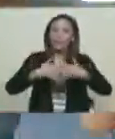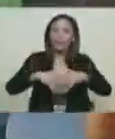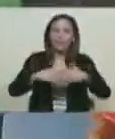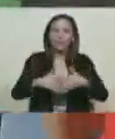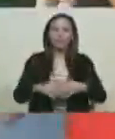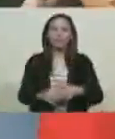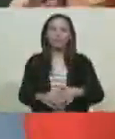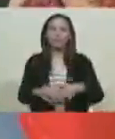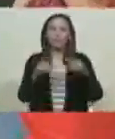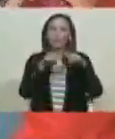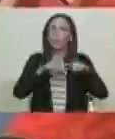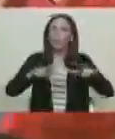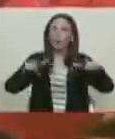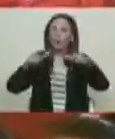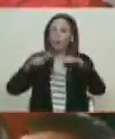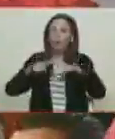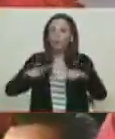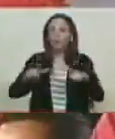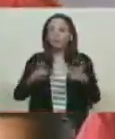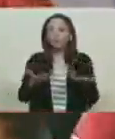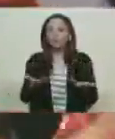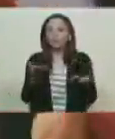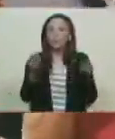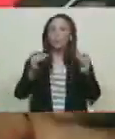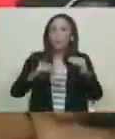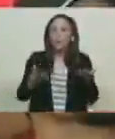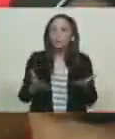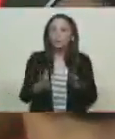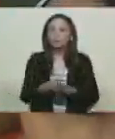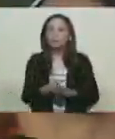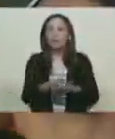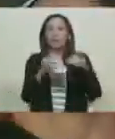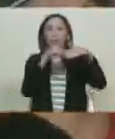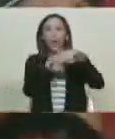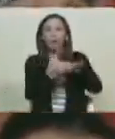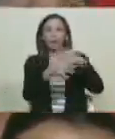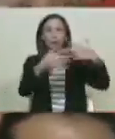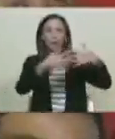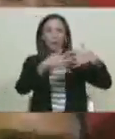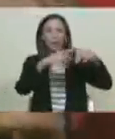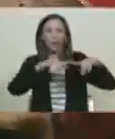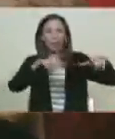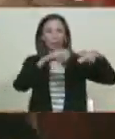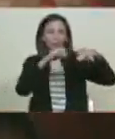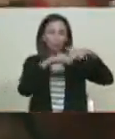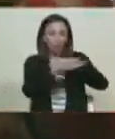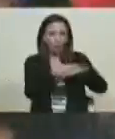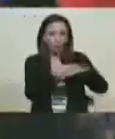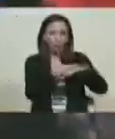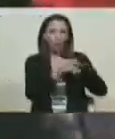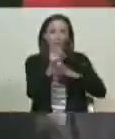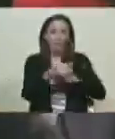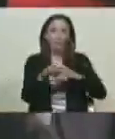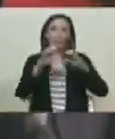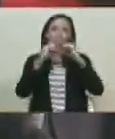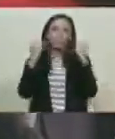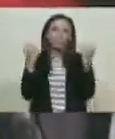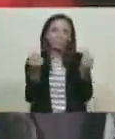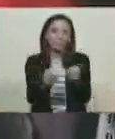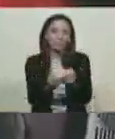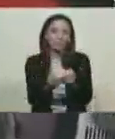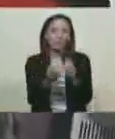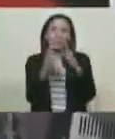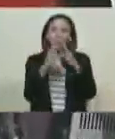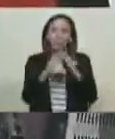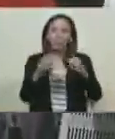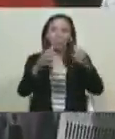las rutas, en todos los almacenes, en todas las oficinas, en todos los centros de trabajo,